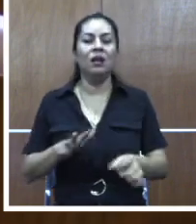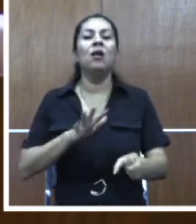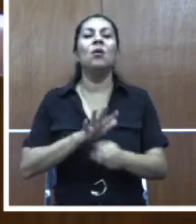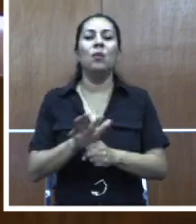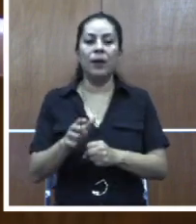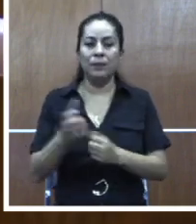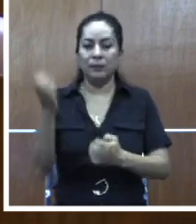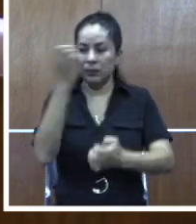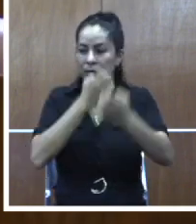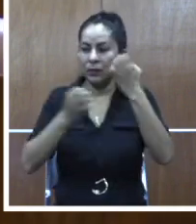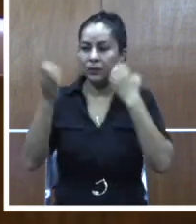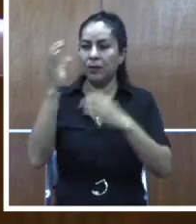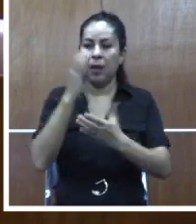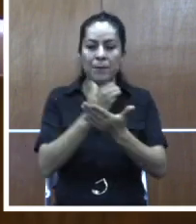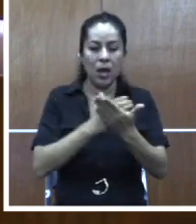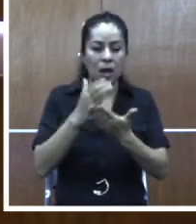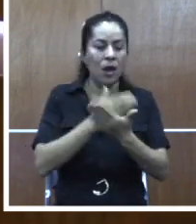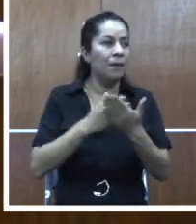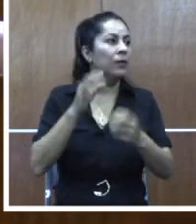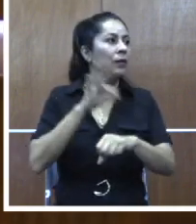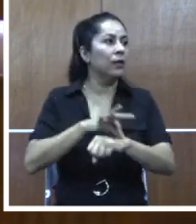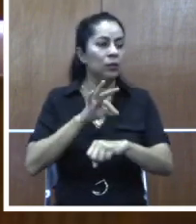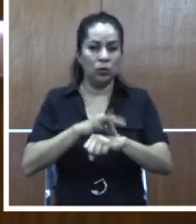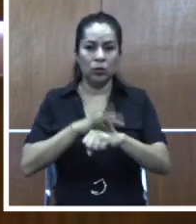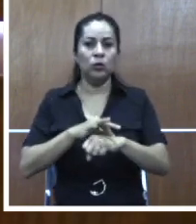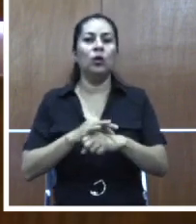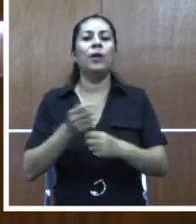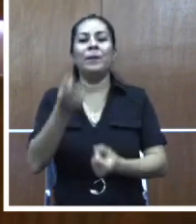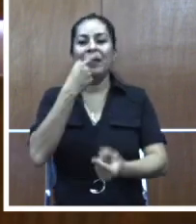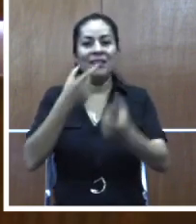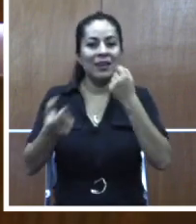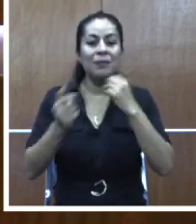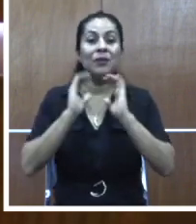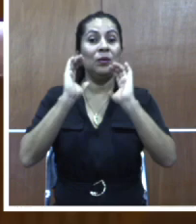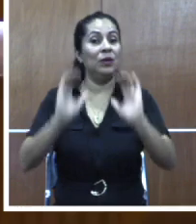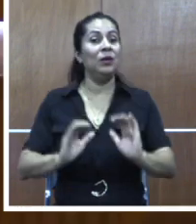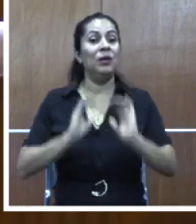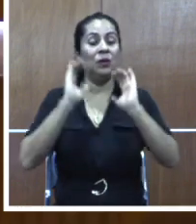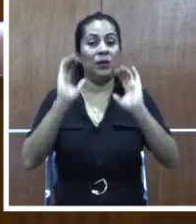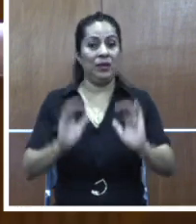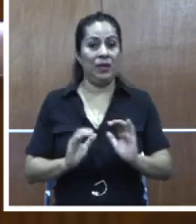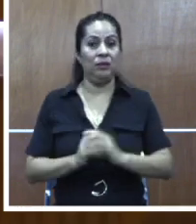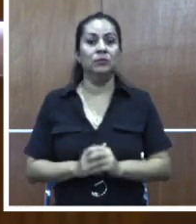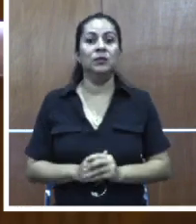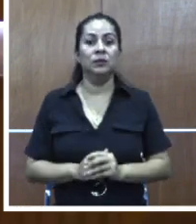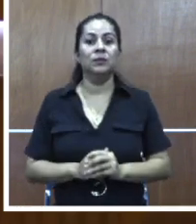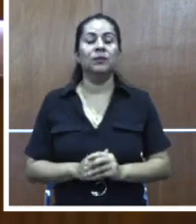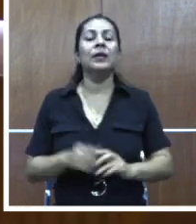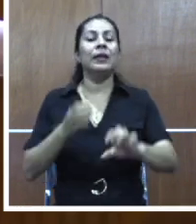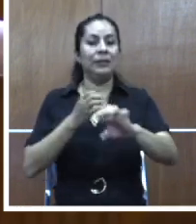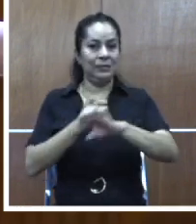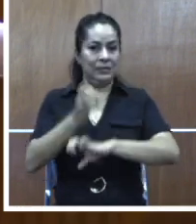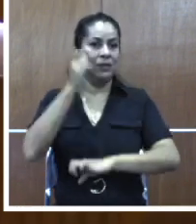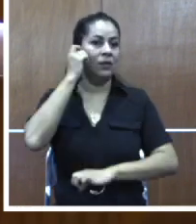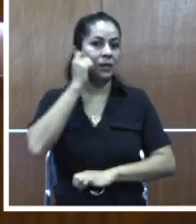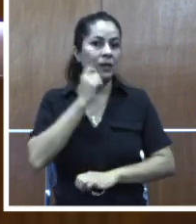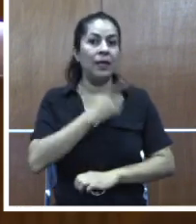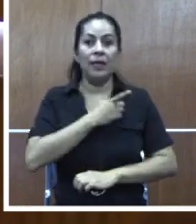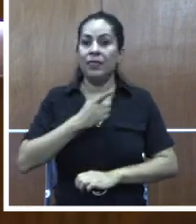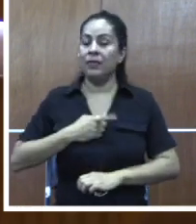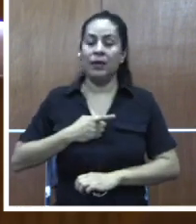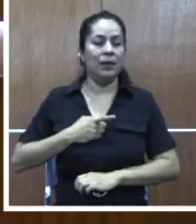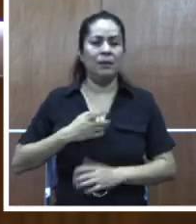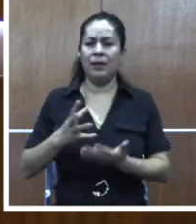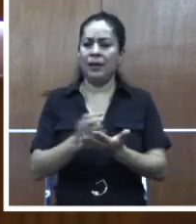incluyendo diagnóstico, tratamiento médico, medicamentos y cuidados paliativos. El Estado deberá garantizar